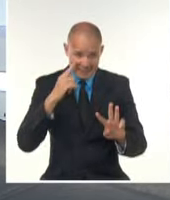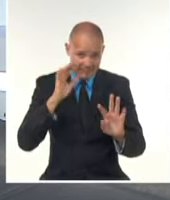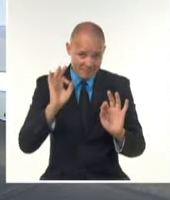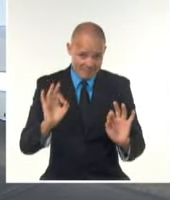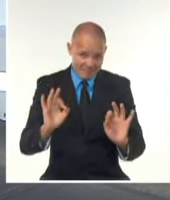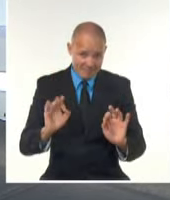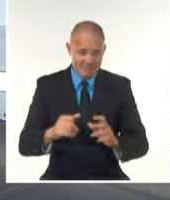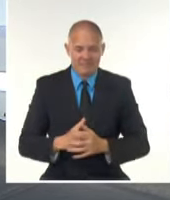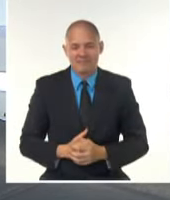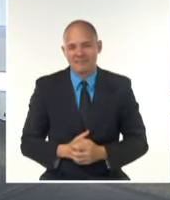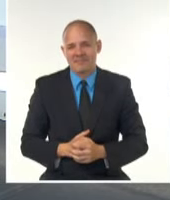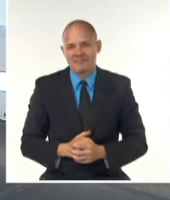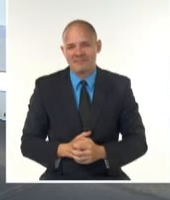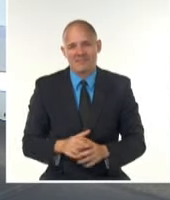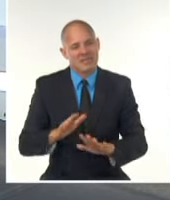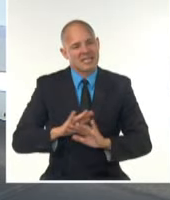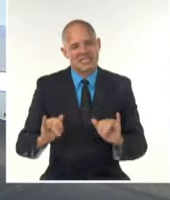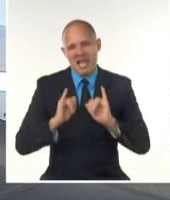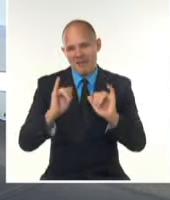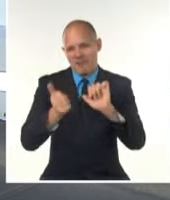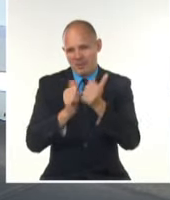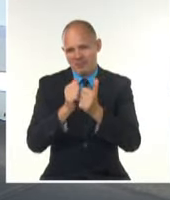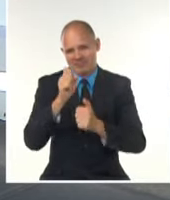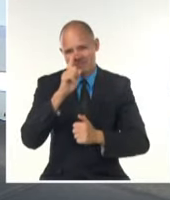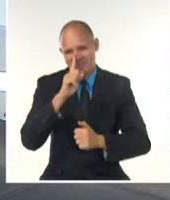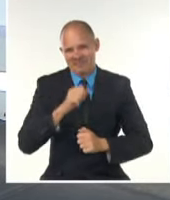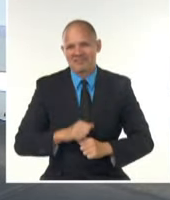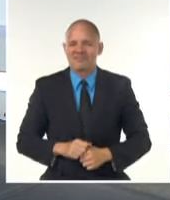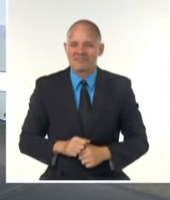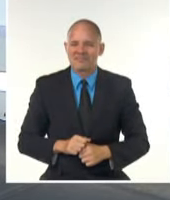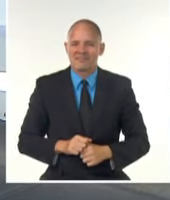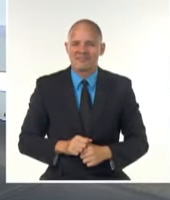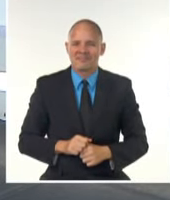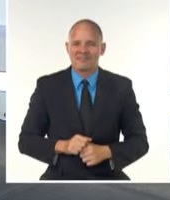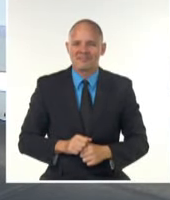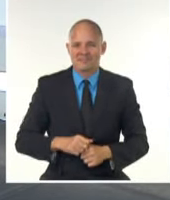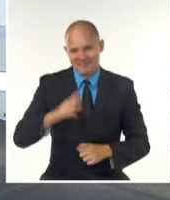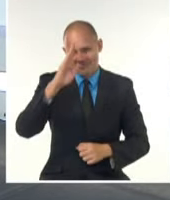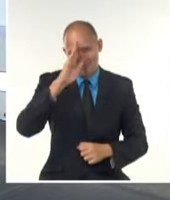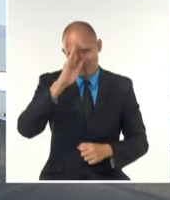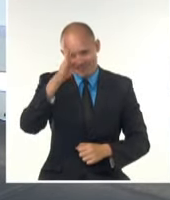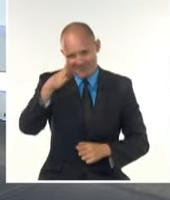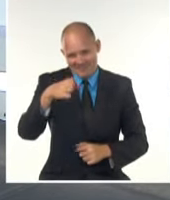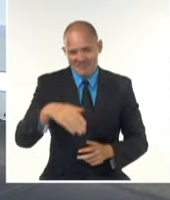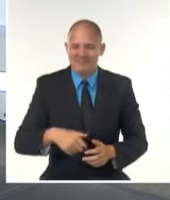del béisbol cubano. Y con esta información estamos poniendo punto final a este tiempo con los deportes. Tenga usted muy buenas noches.